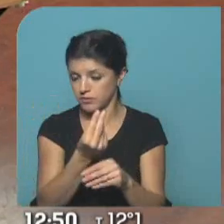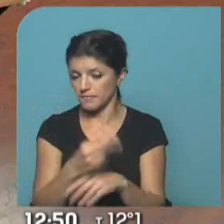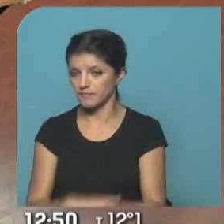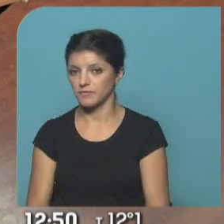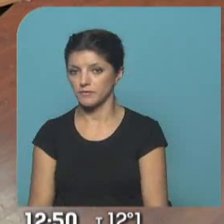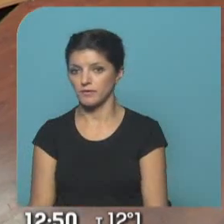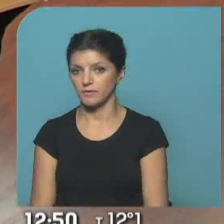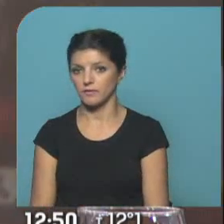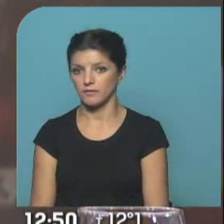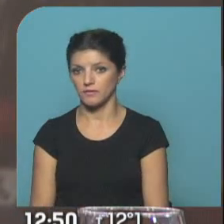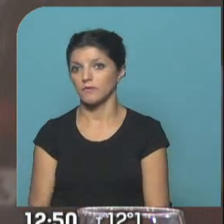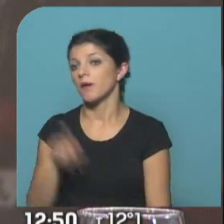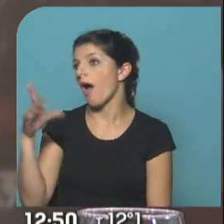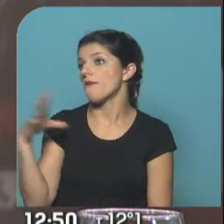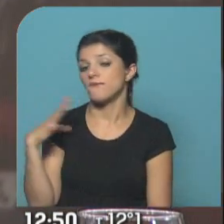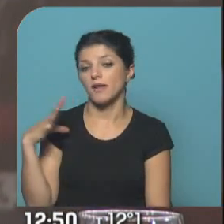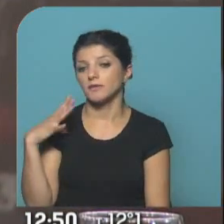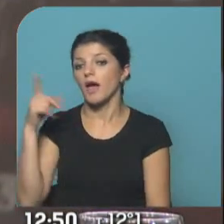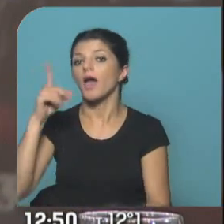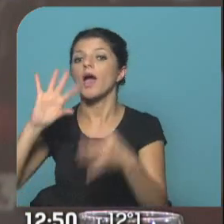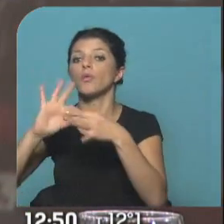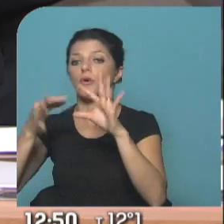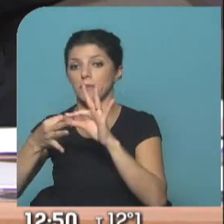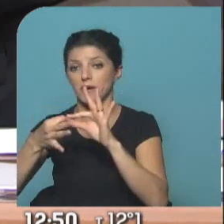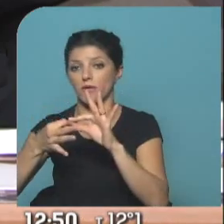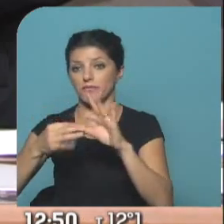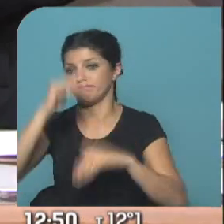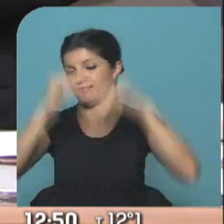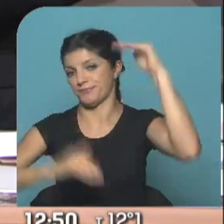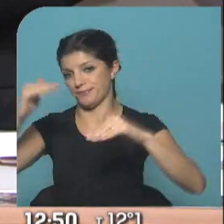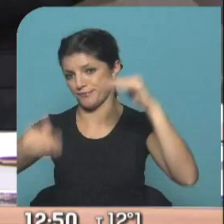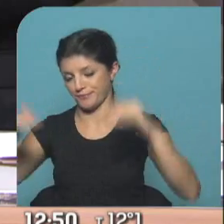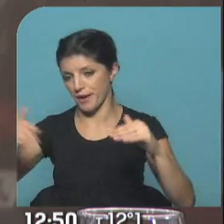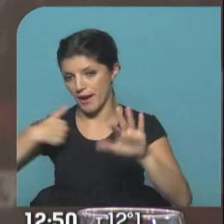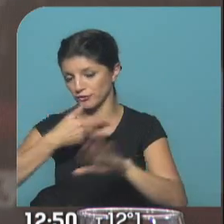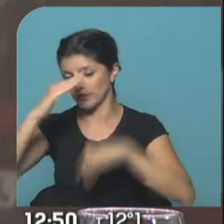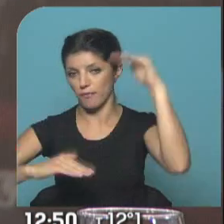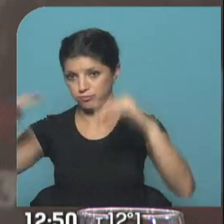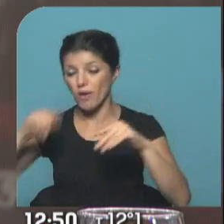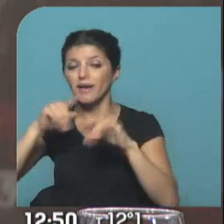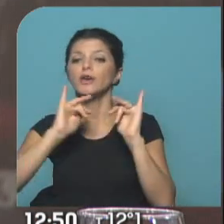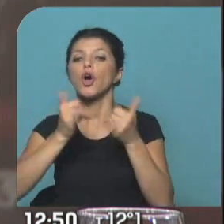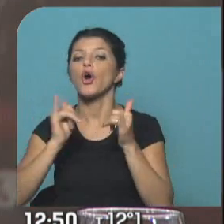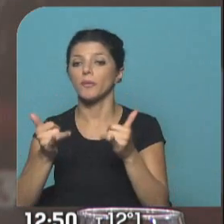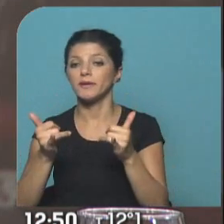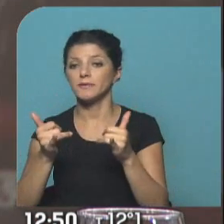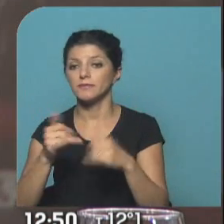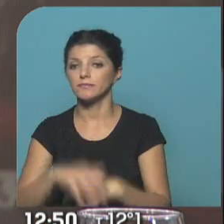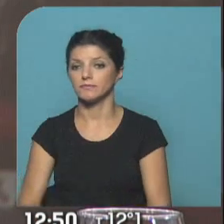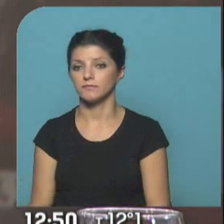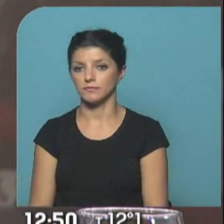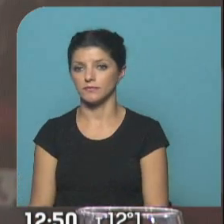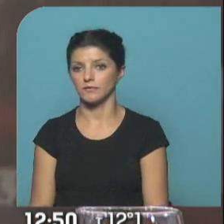necesidad y una deuda enorme en Europa con las diferencias sociales que hay y estos jóvenes que son